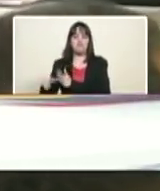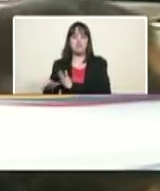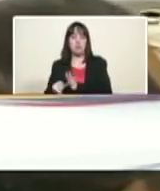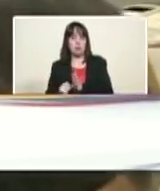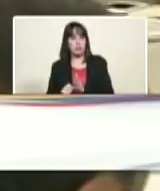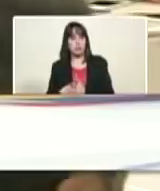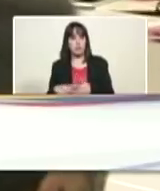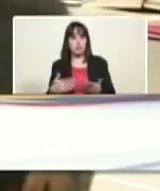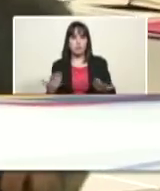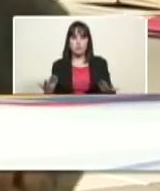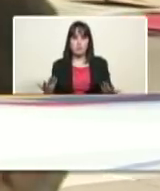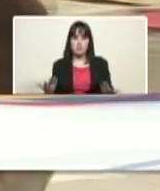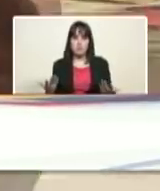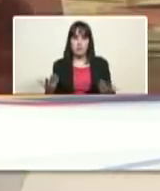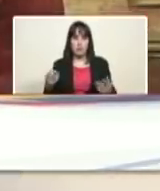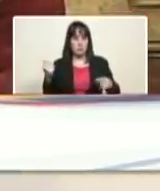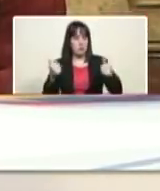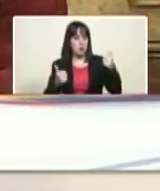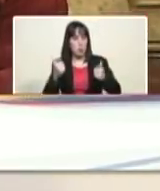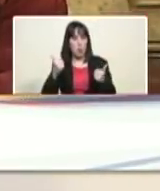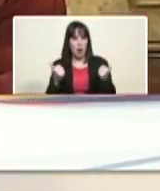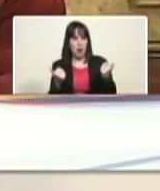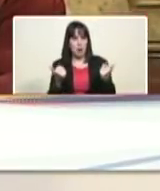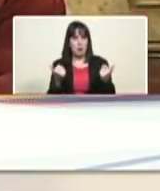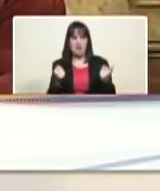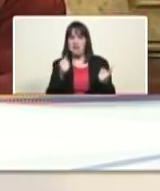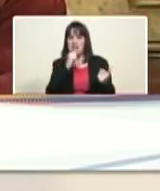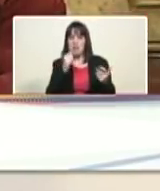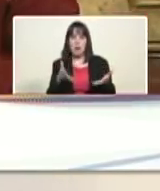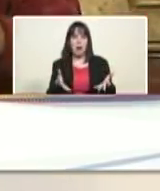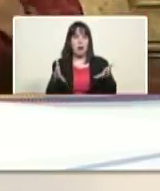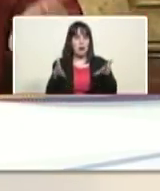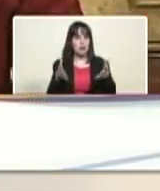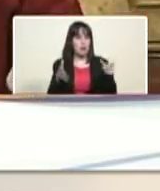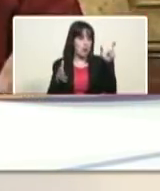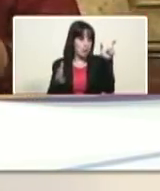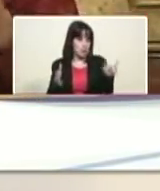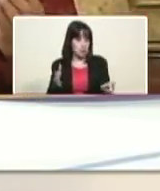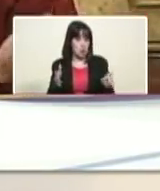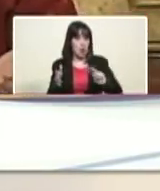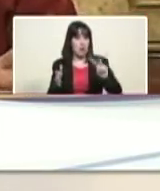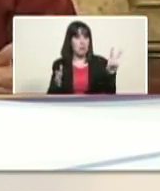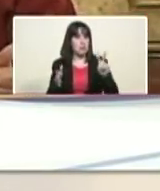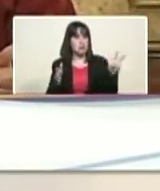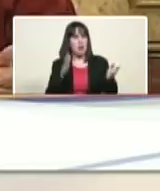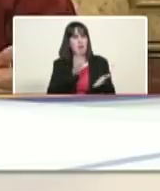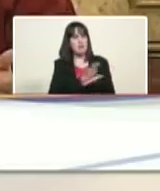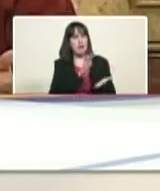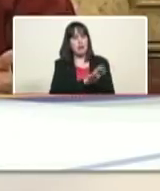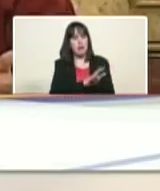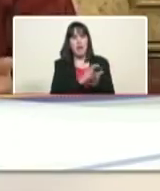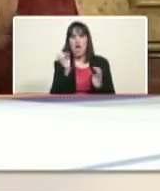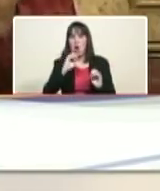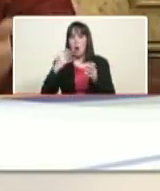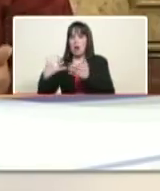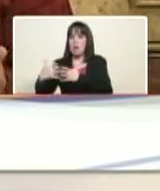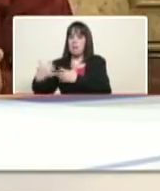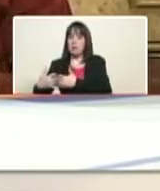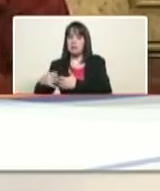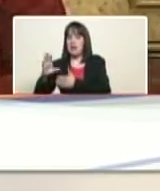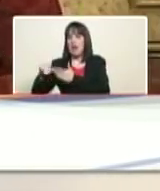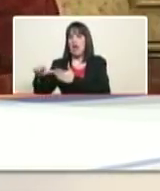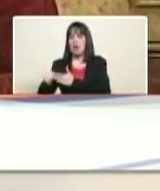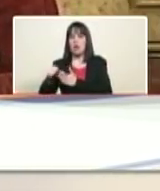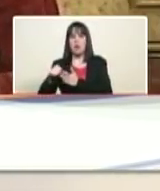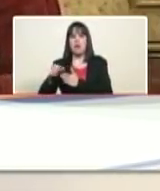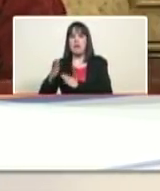moneda. ¿Cuál va a prevalecer? ¿Quién va a triunfar? ¿La Venezuela que quiere tranquilidad? ¿Y si se puede la